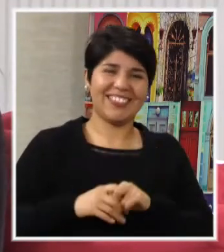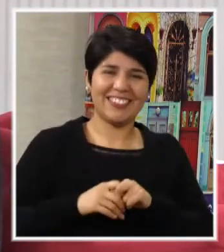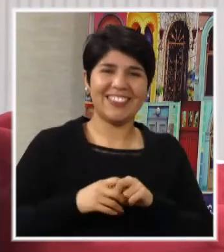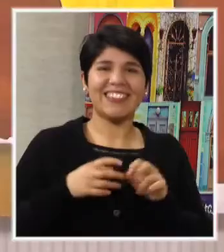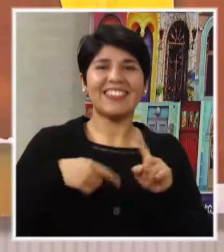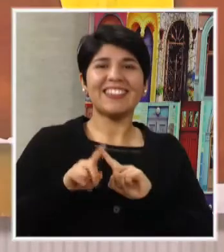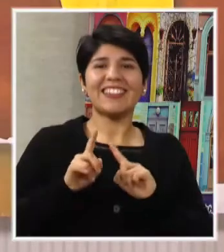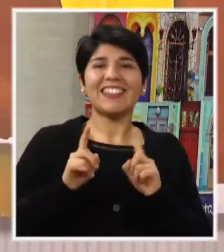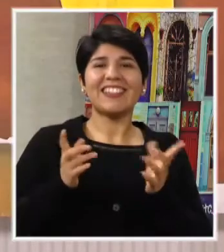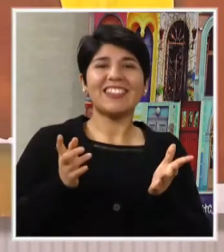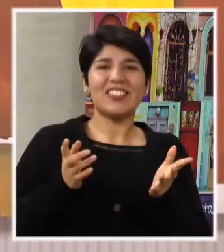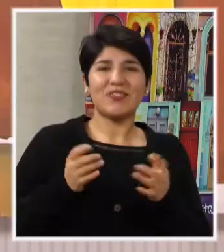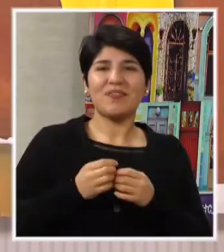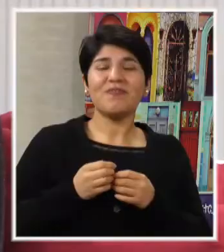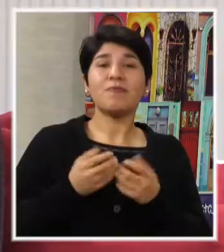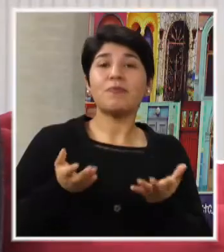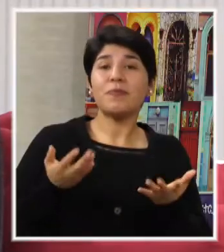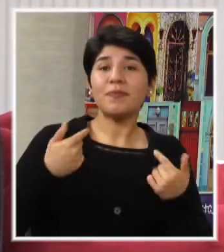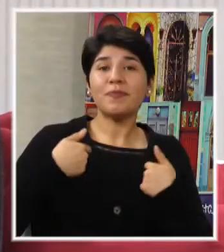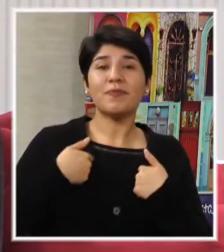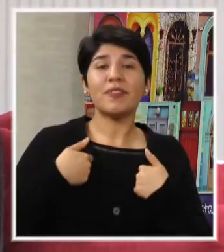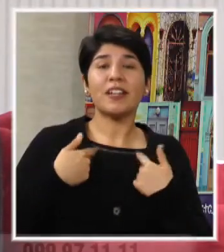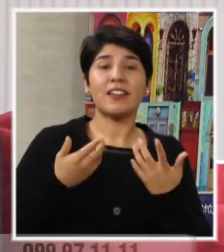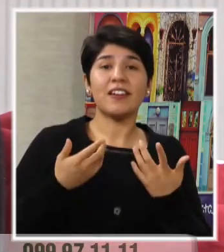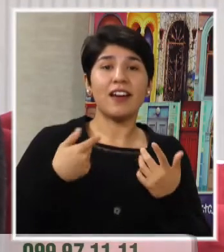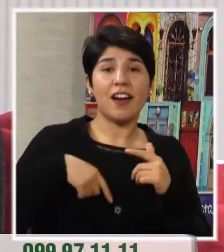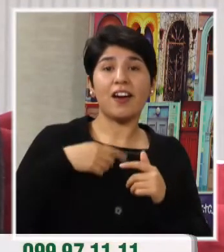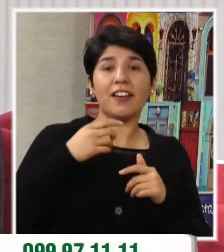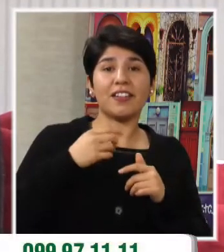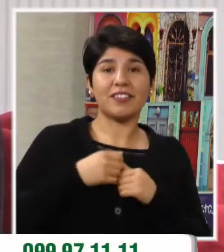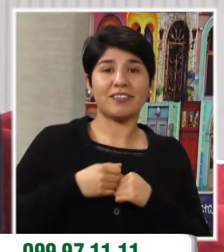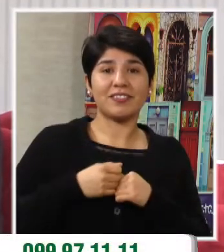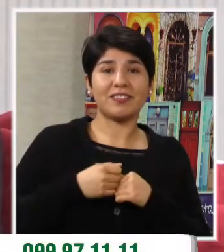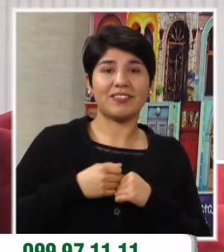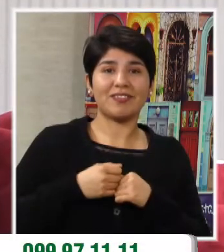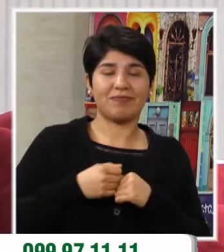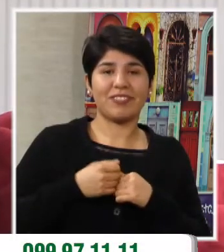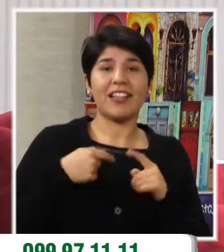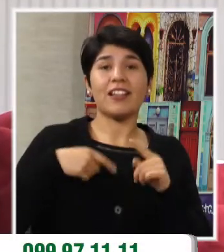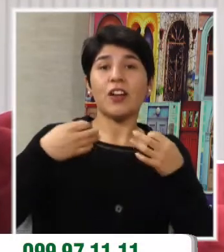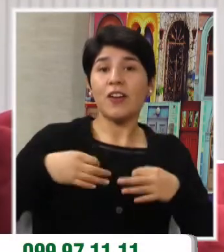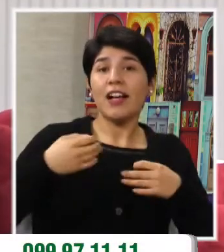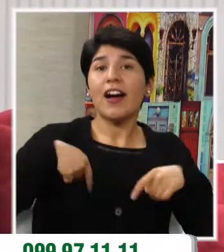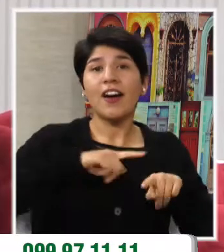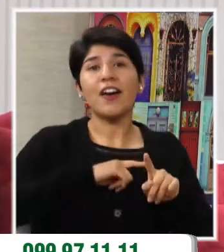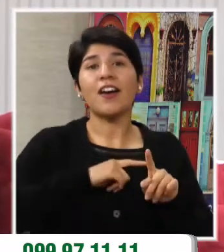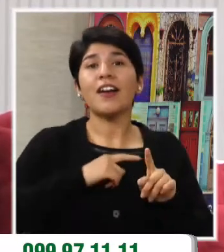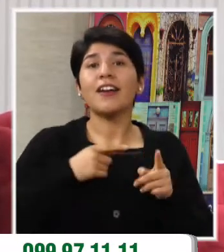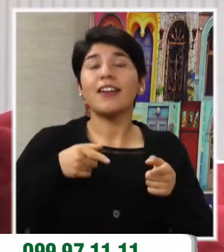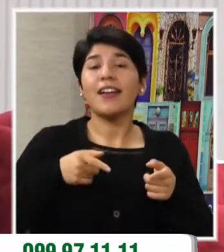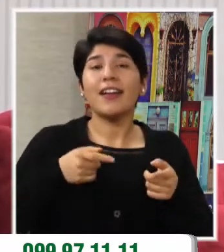dos es demasiado y este a ver yo le puedo interpretar a romina pero la verdad que no es lo ideal